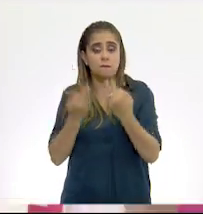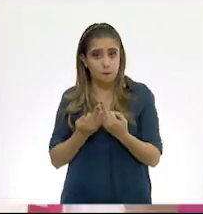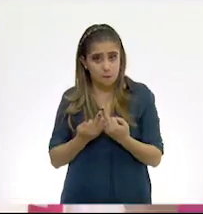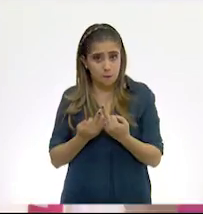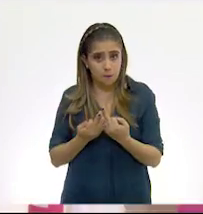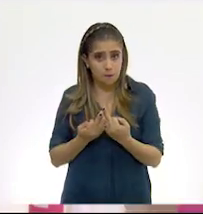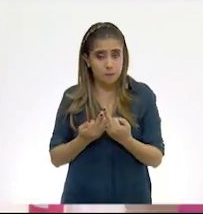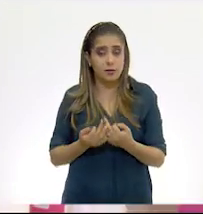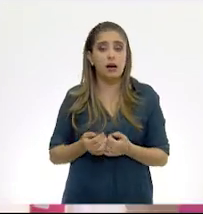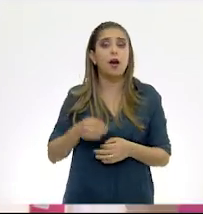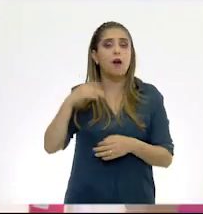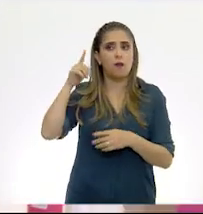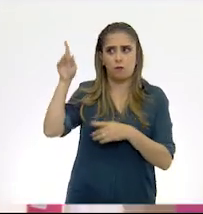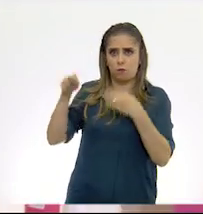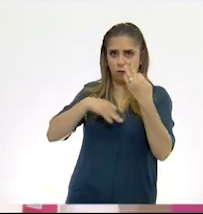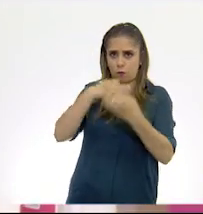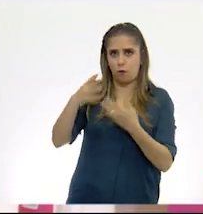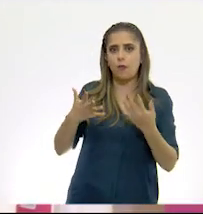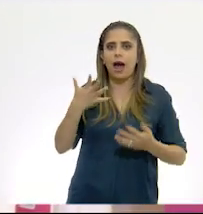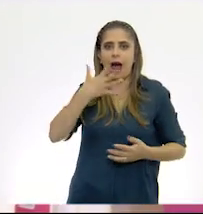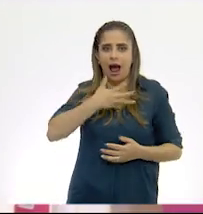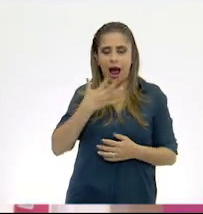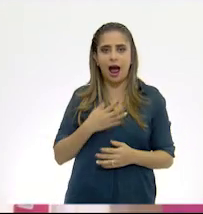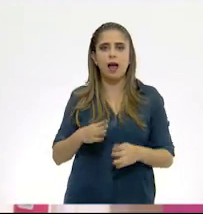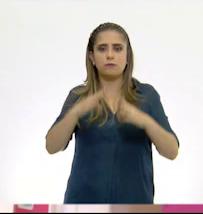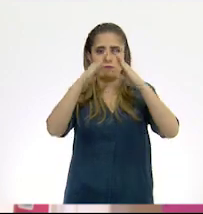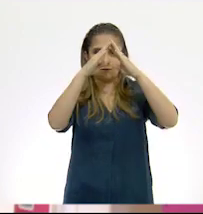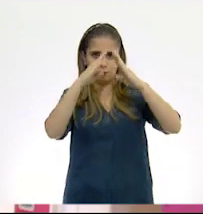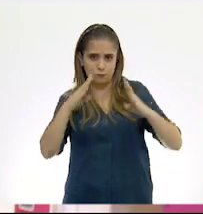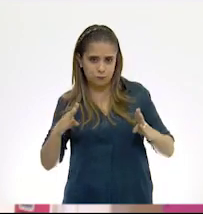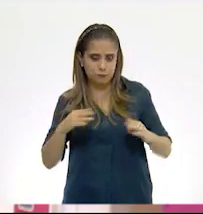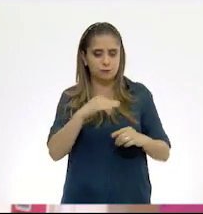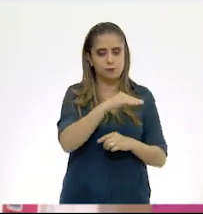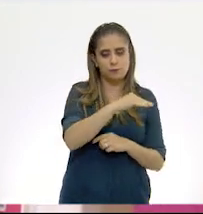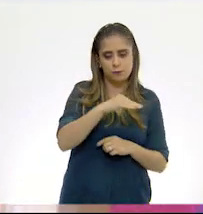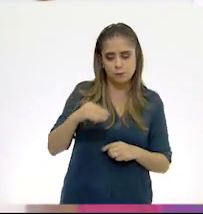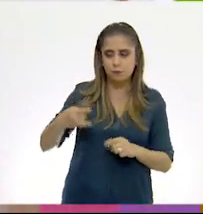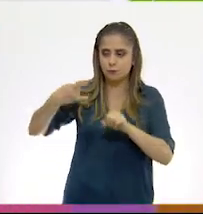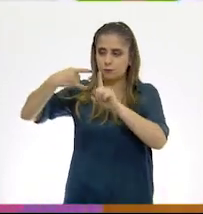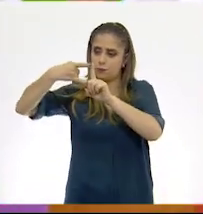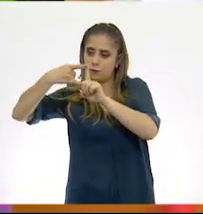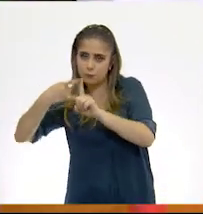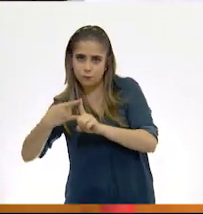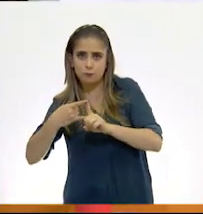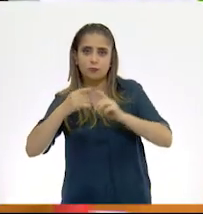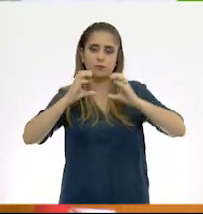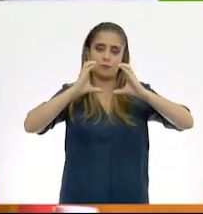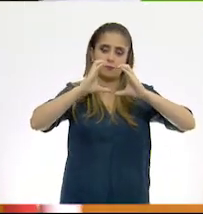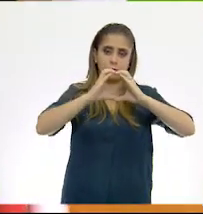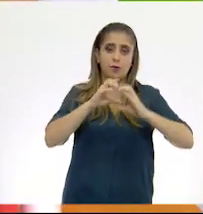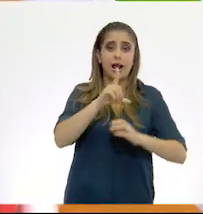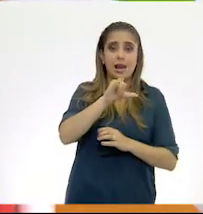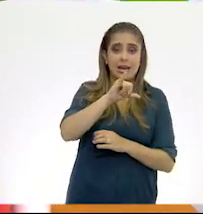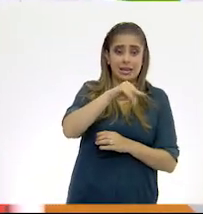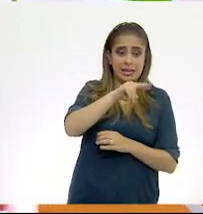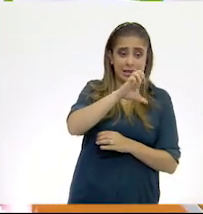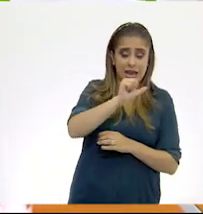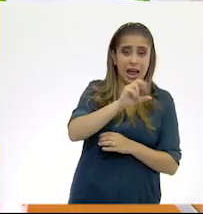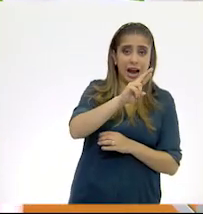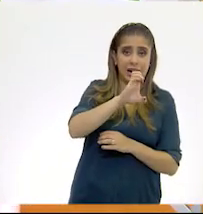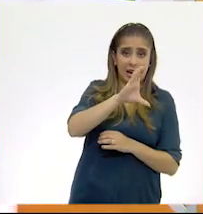geométricas. Así que es. Que todas están delimitadas por líneas rectas o líneas